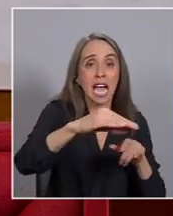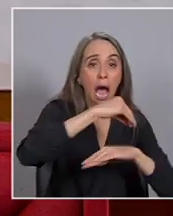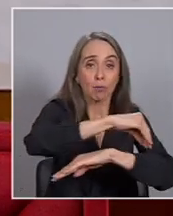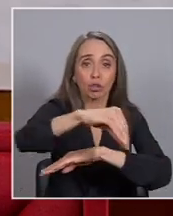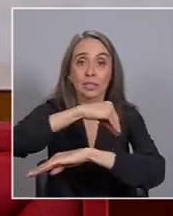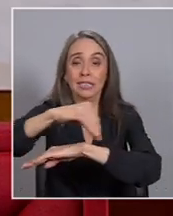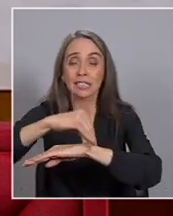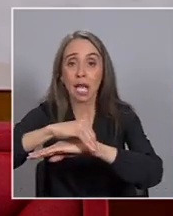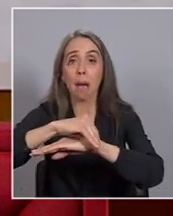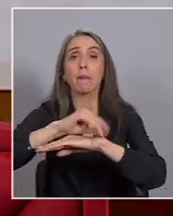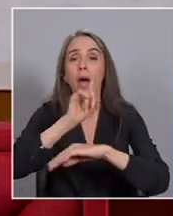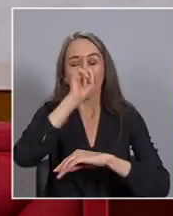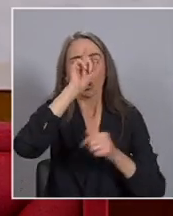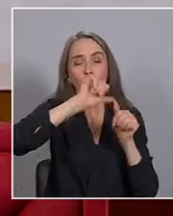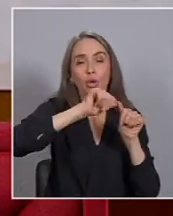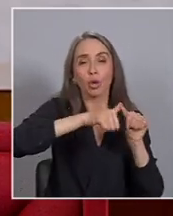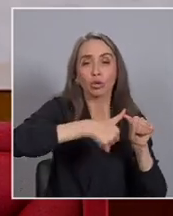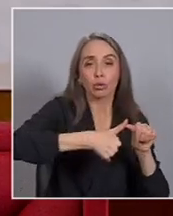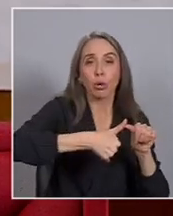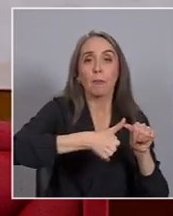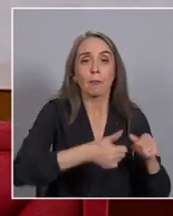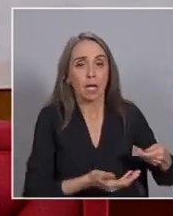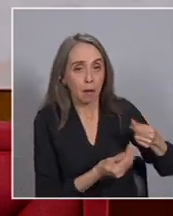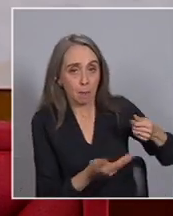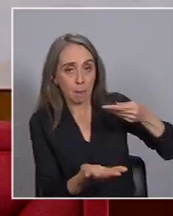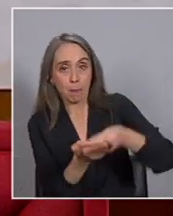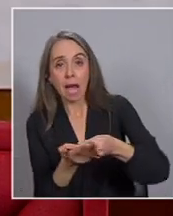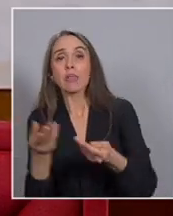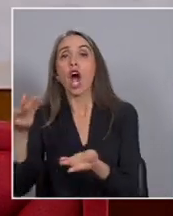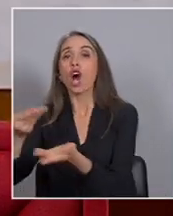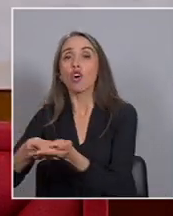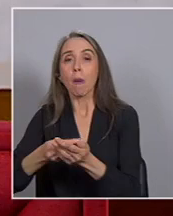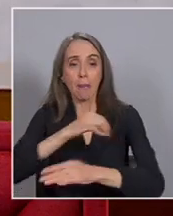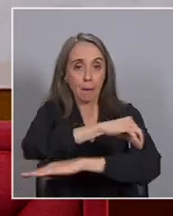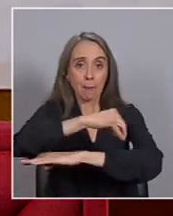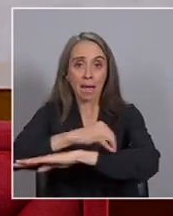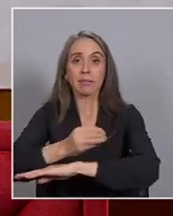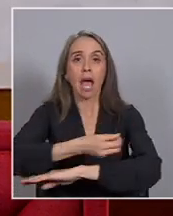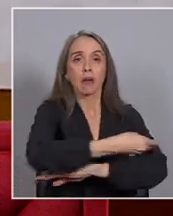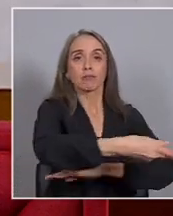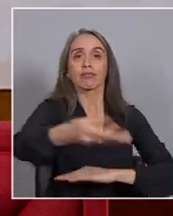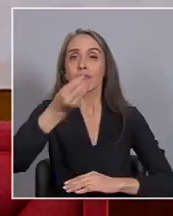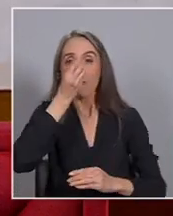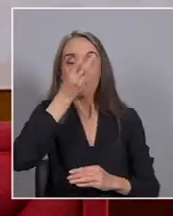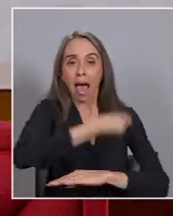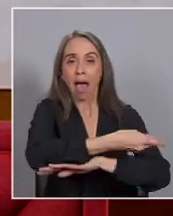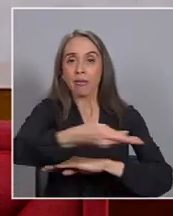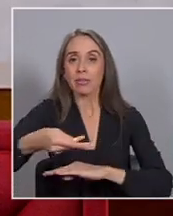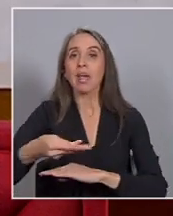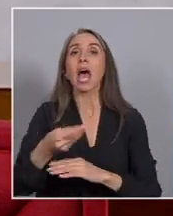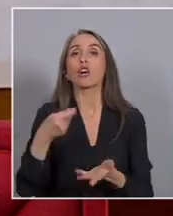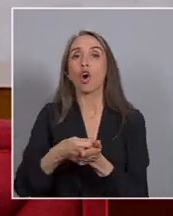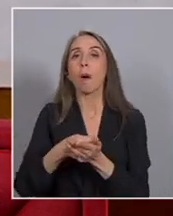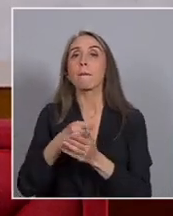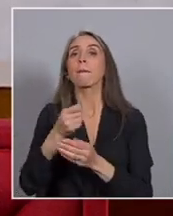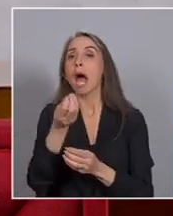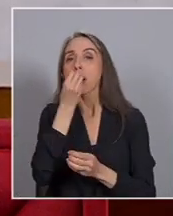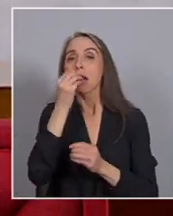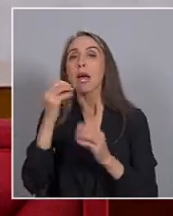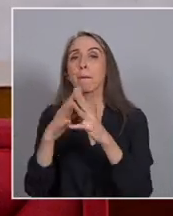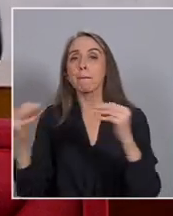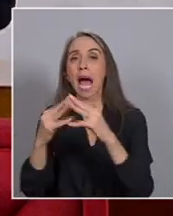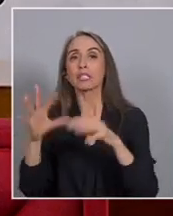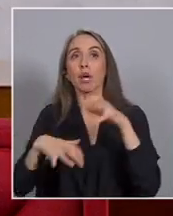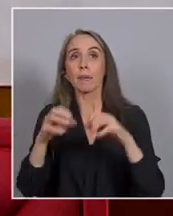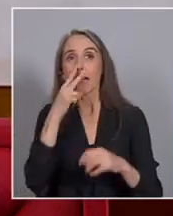en la siembra de sus cultivos tradicionales y en la compra de fertilizante y forraje, Vi al ministro Esteban Teo